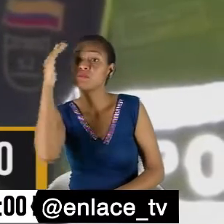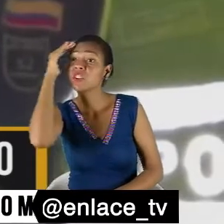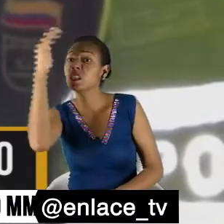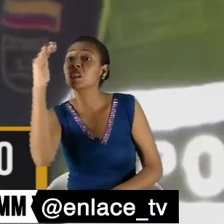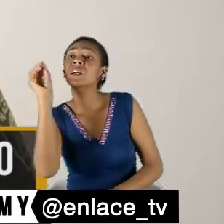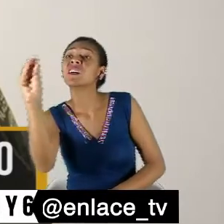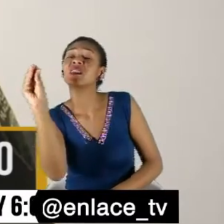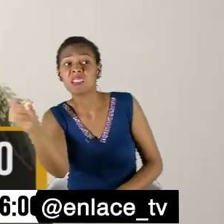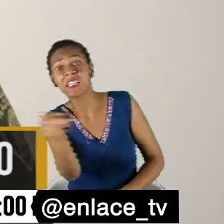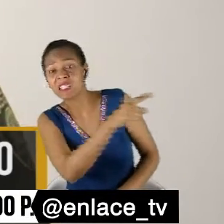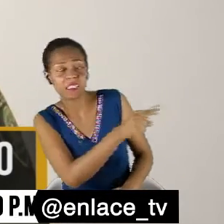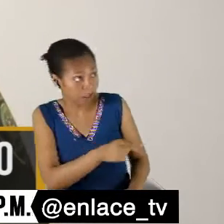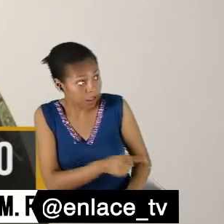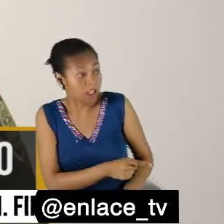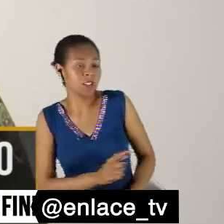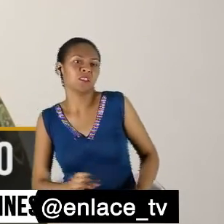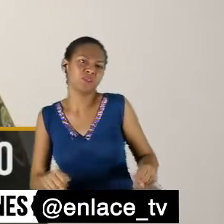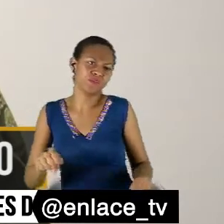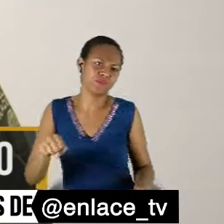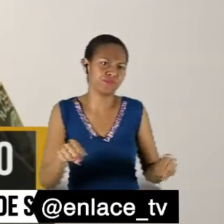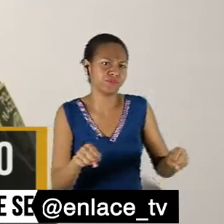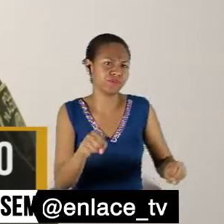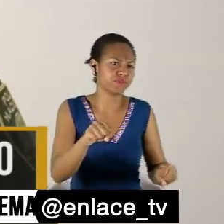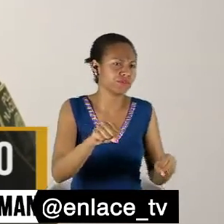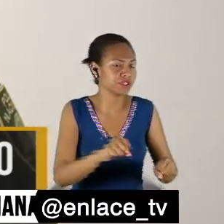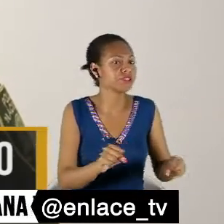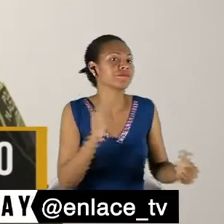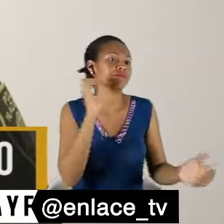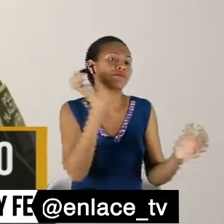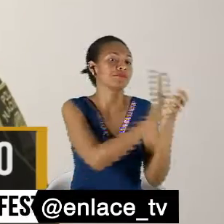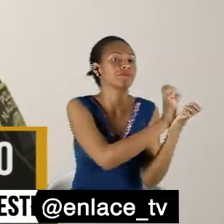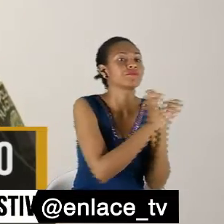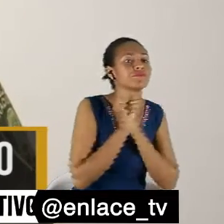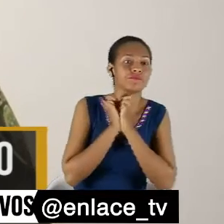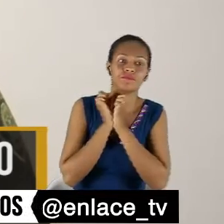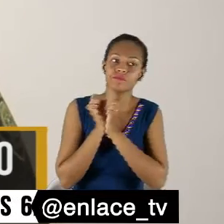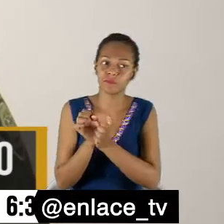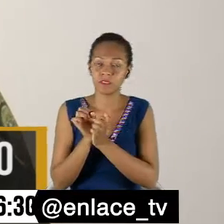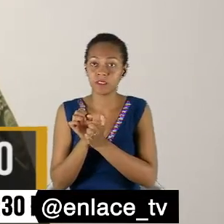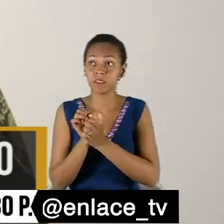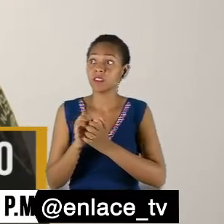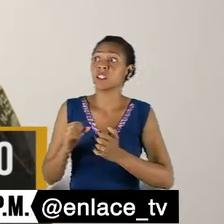hurto. Inmediatamente la policía del cuadrante pues procede a la captura. Este, al verse